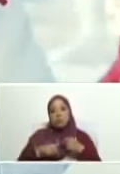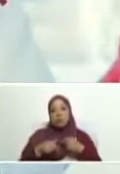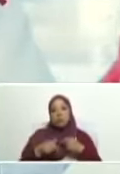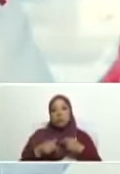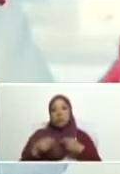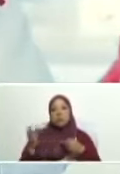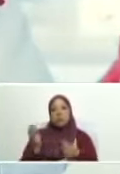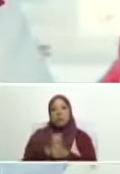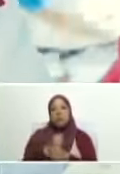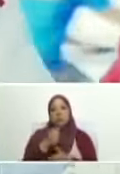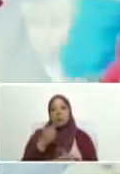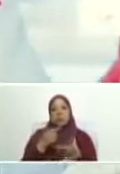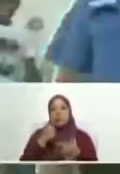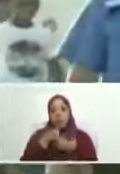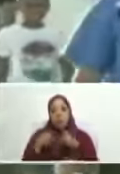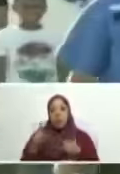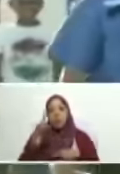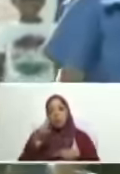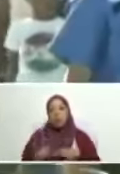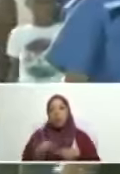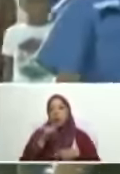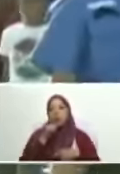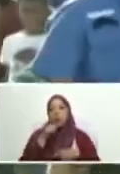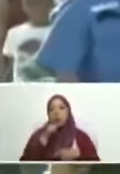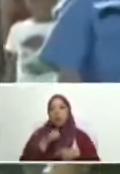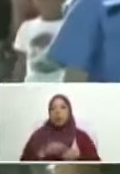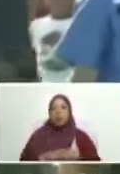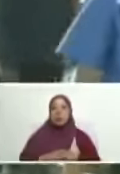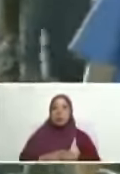nos encargamos de lo demás.